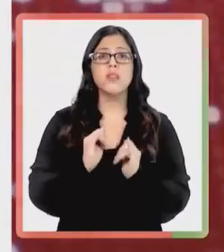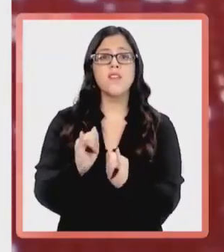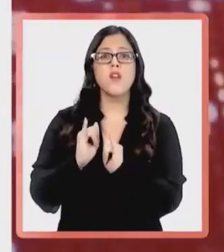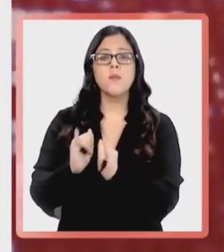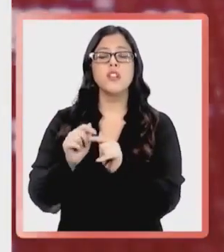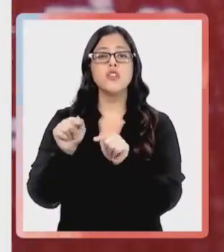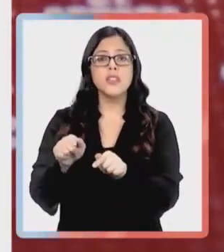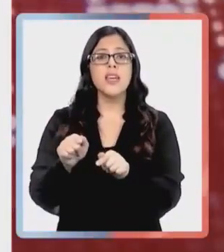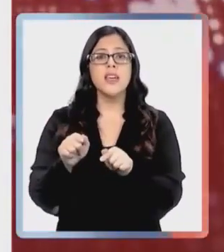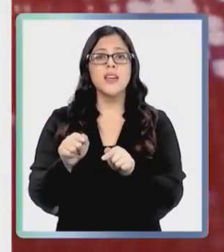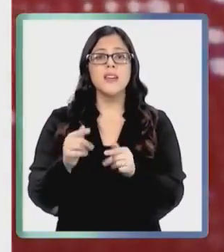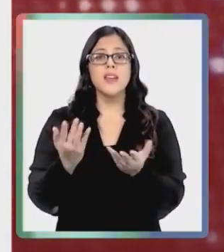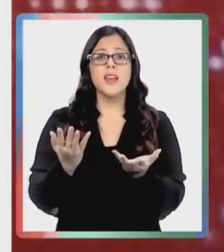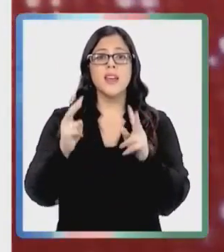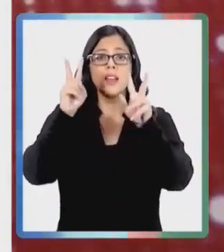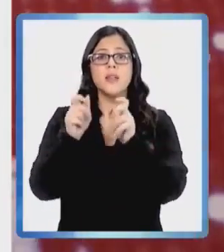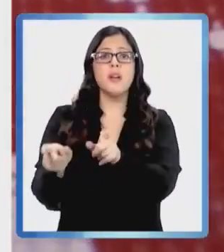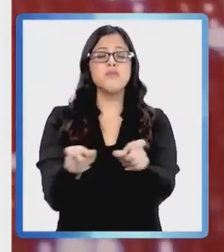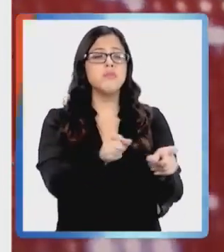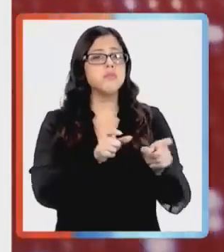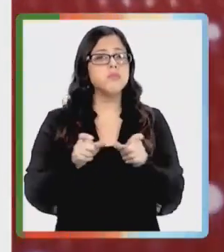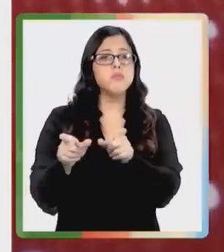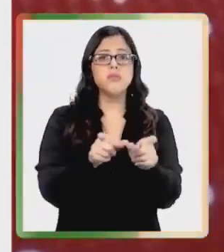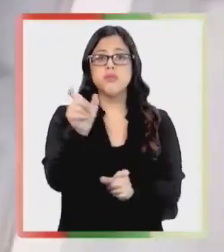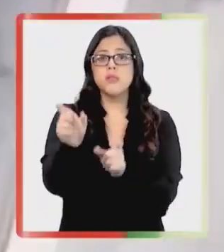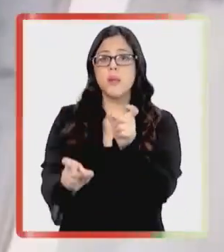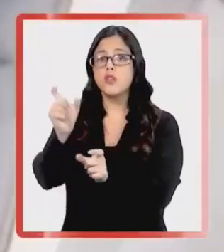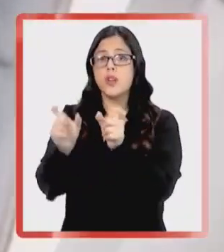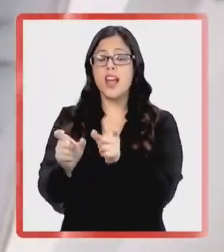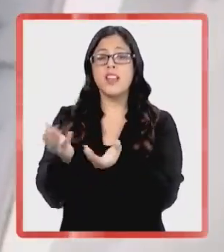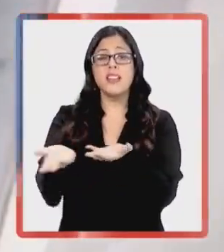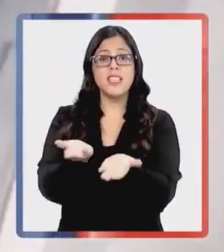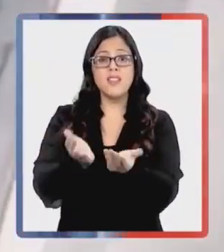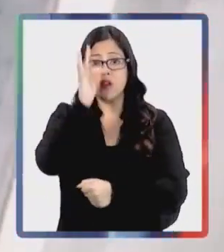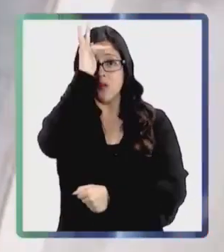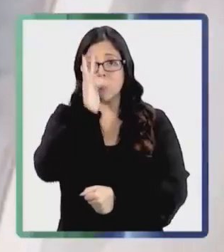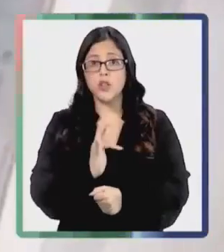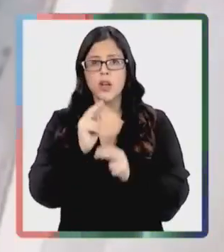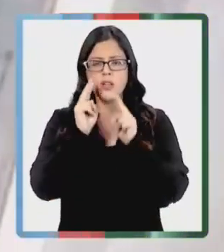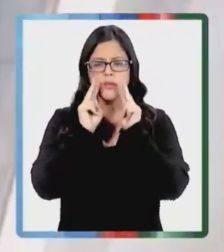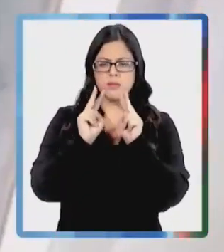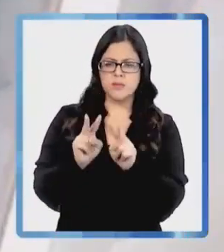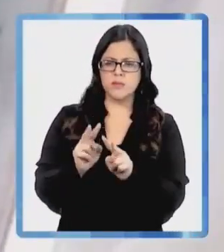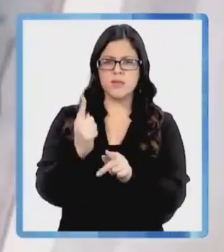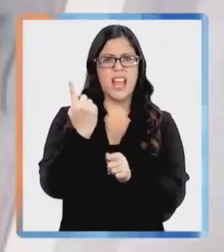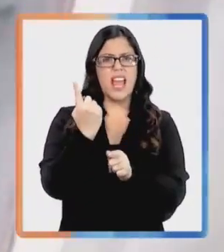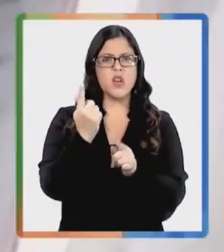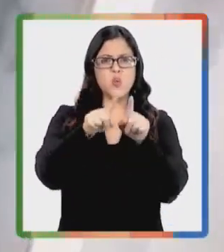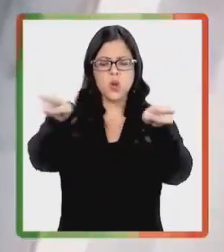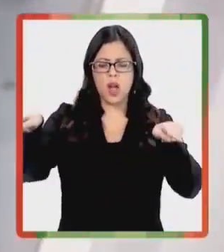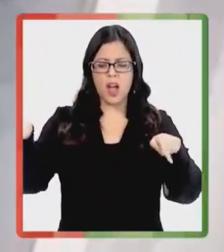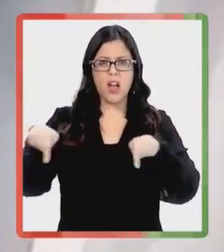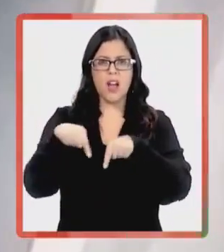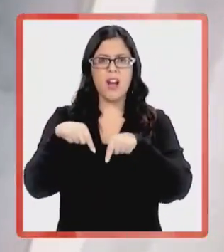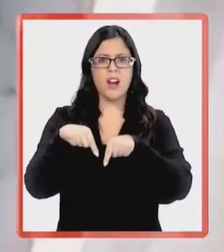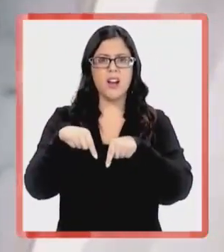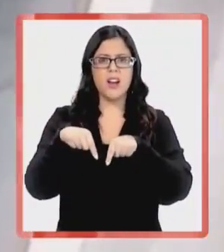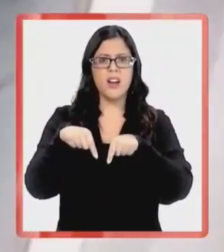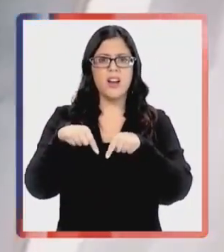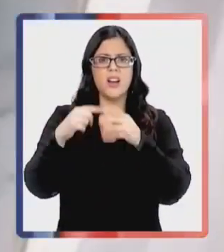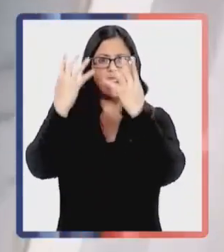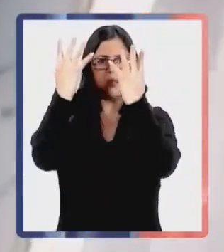personal de servicios funcionarios se percataron que en una de las celdas de la sección laboral había un barrote cortado se constató la ausencia de tres